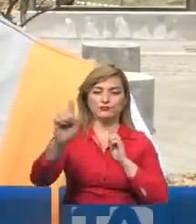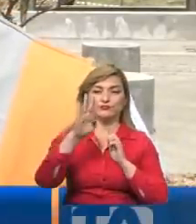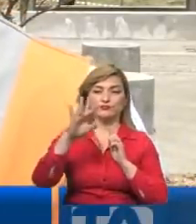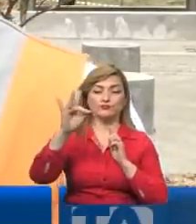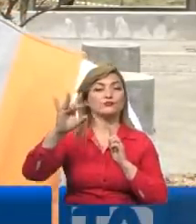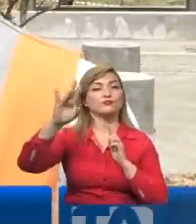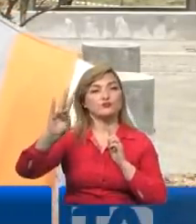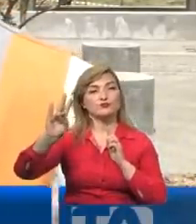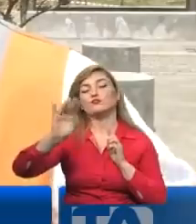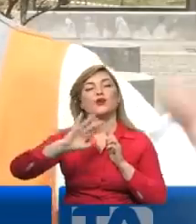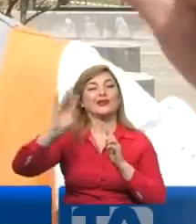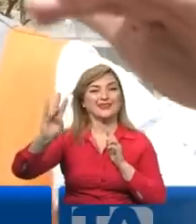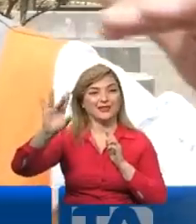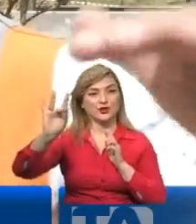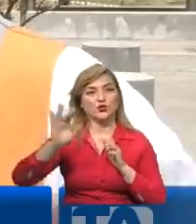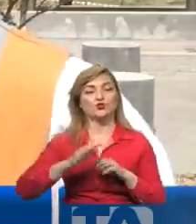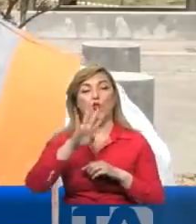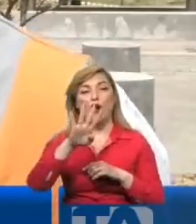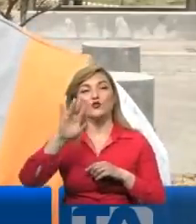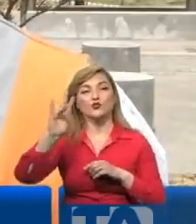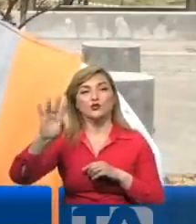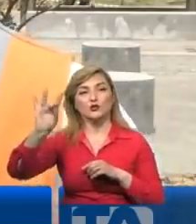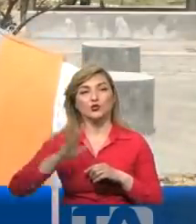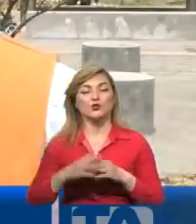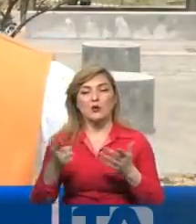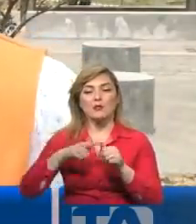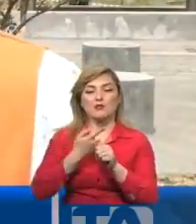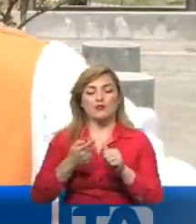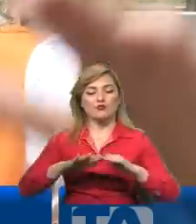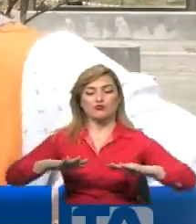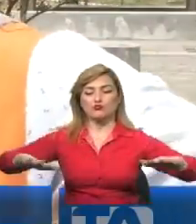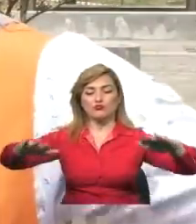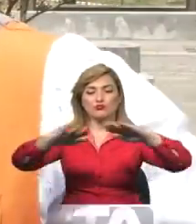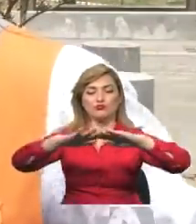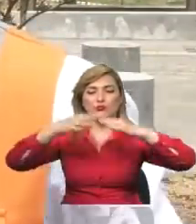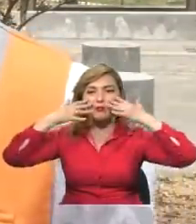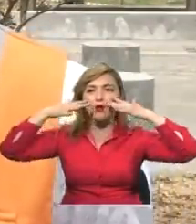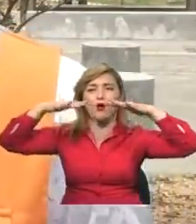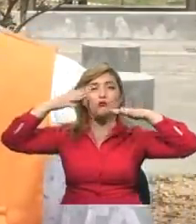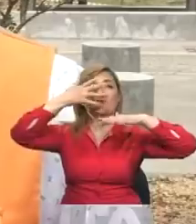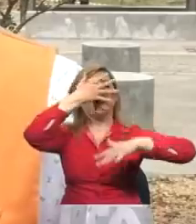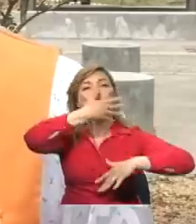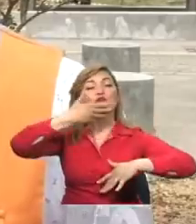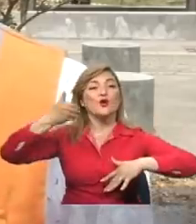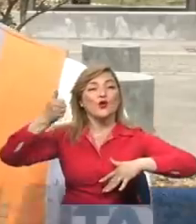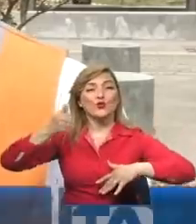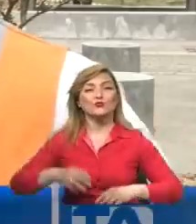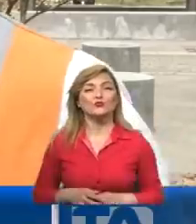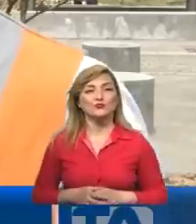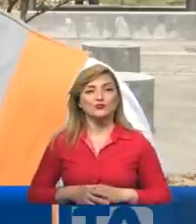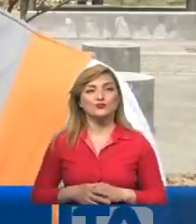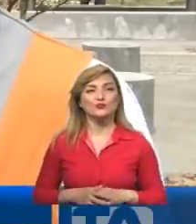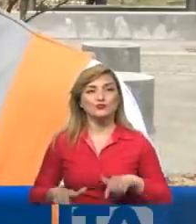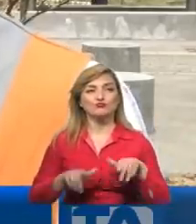metros cuadrados. Consideramos que esta, que es la primer montículo consolidado en el parque con la mejor vista que la pueden apreciar, sea el